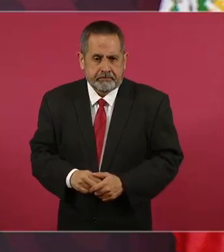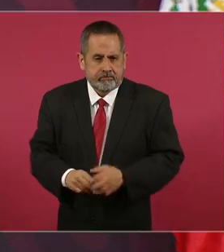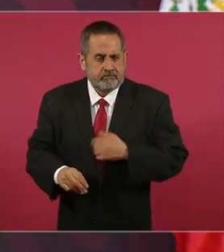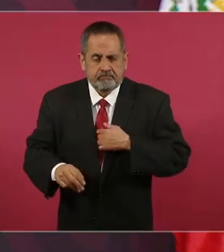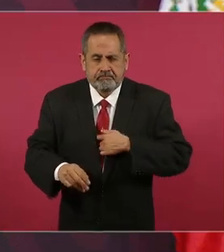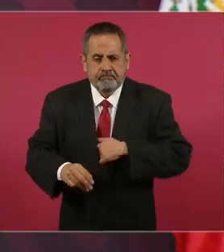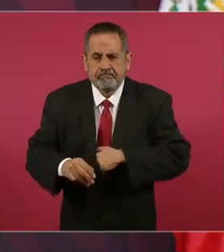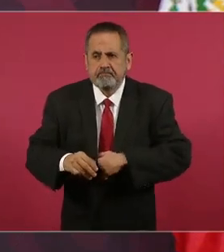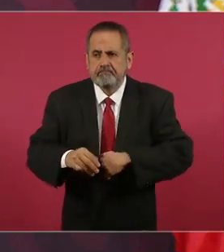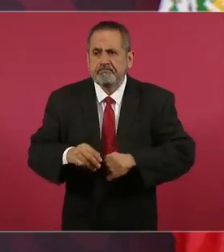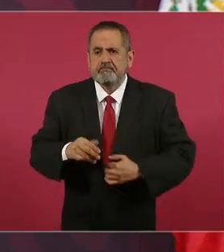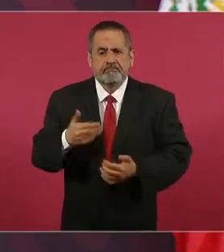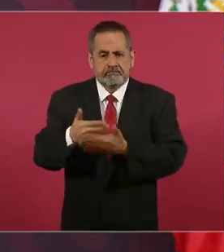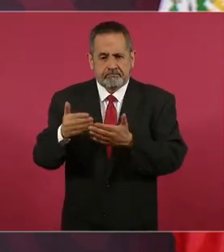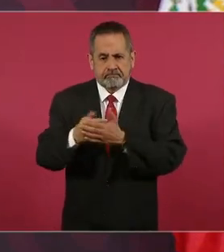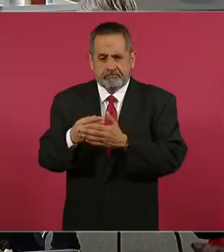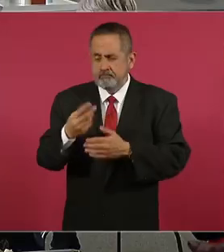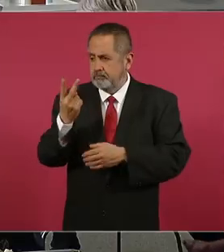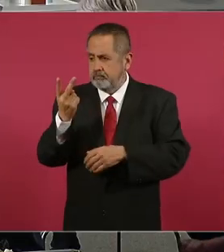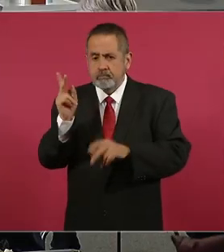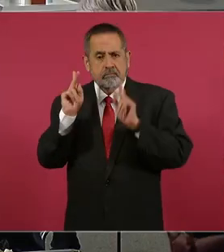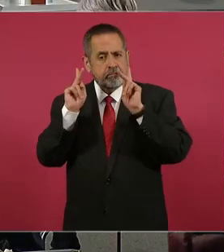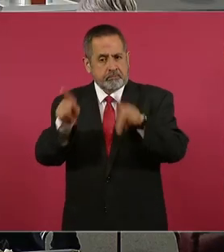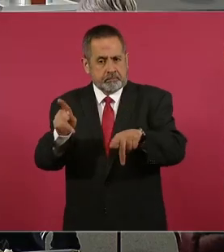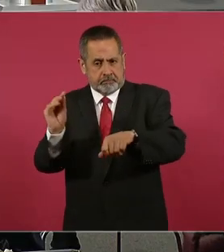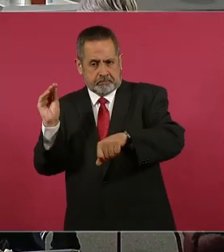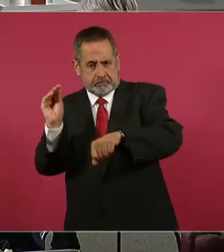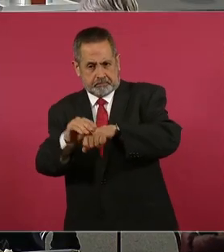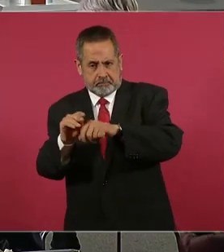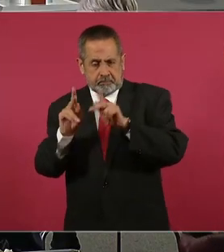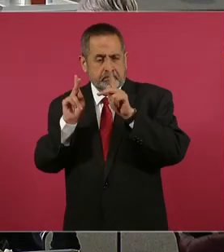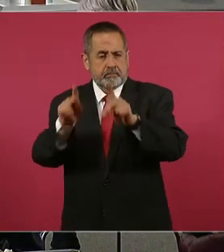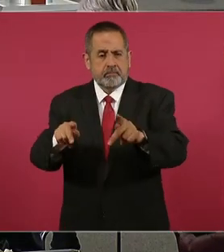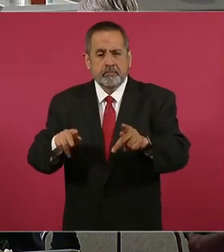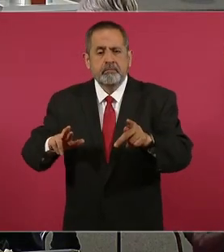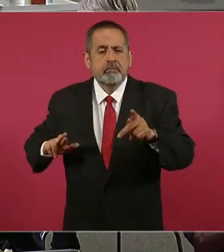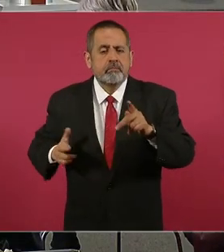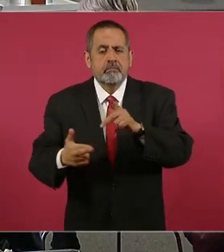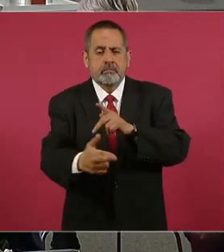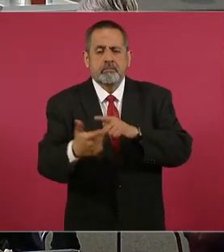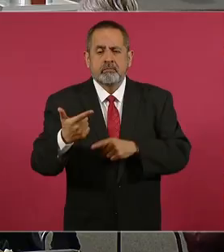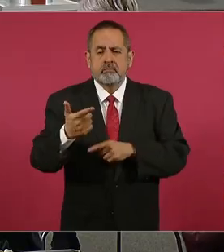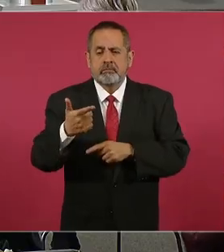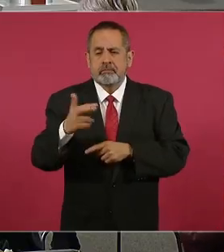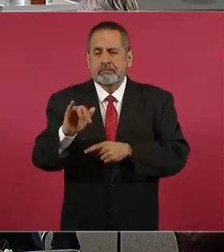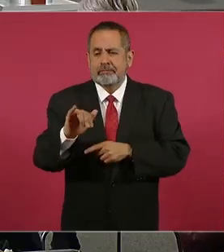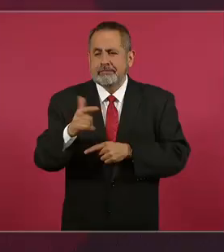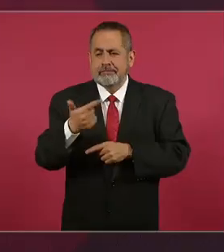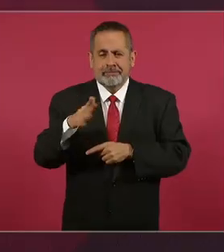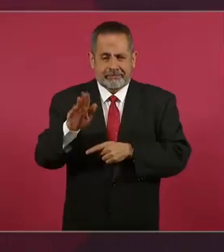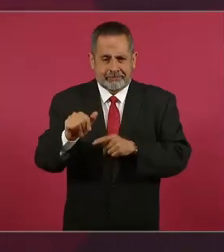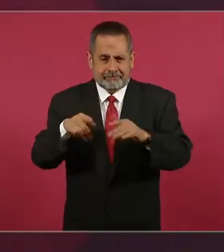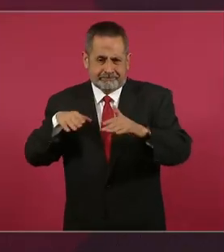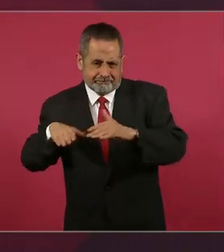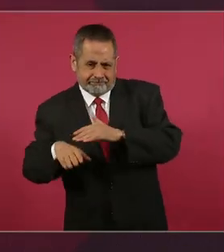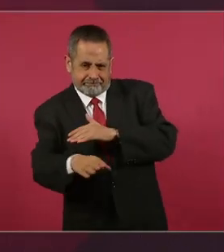Estamos haciendo dos grandes puentes en el Grijalva, en la Angostura uno,